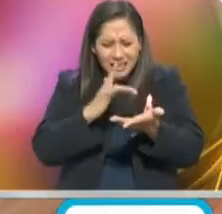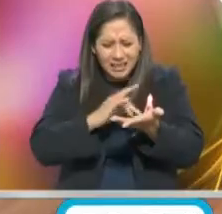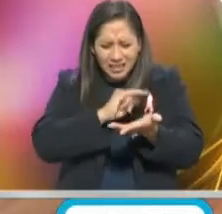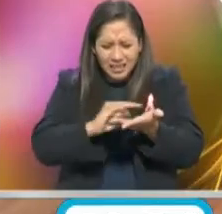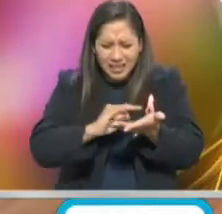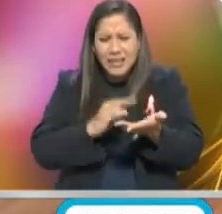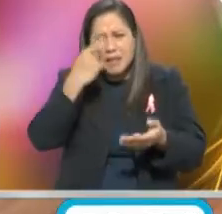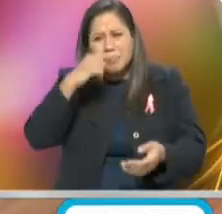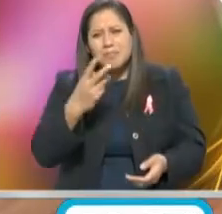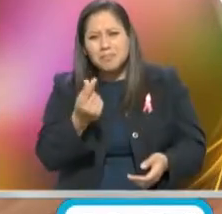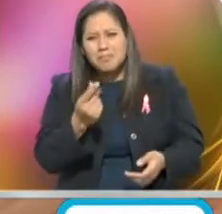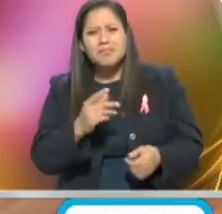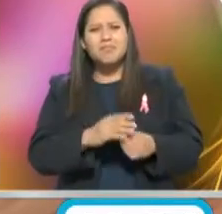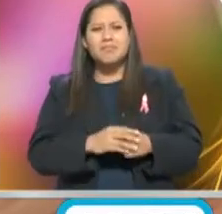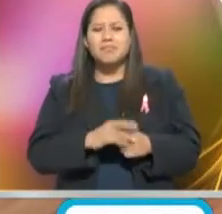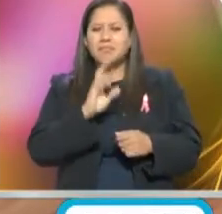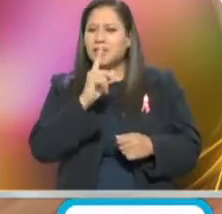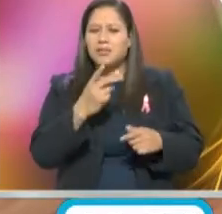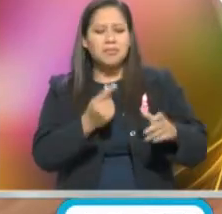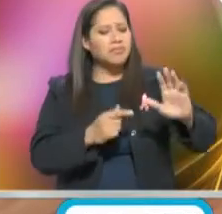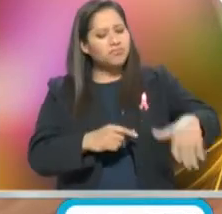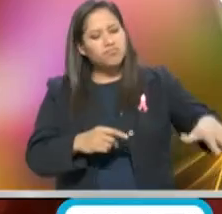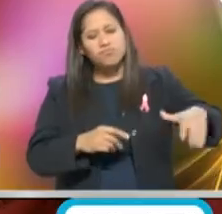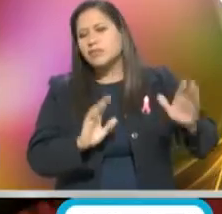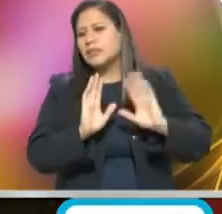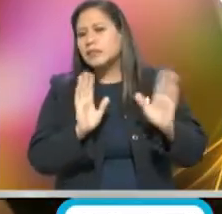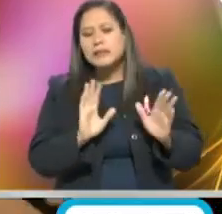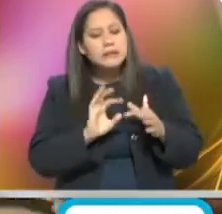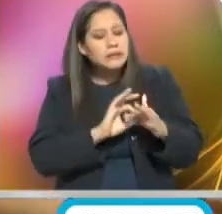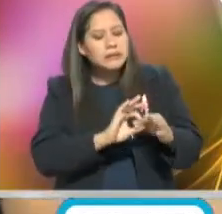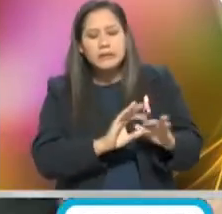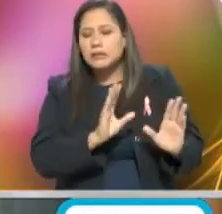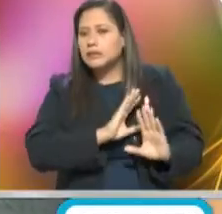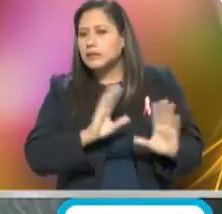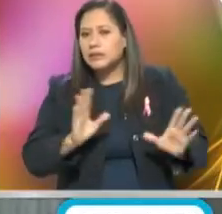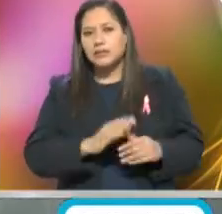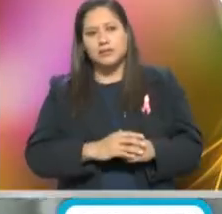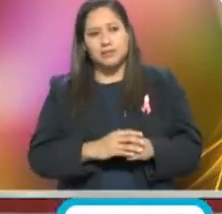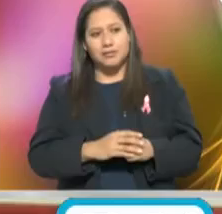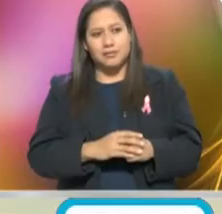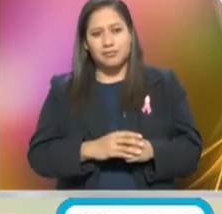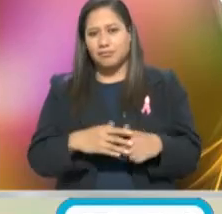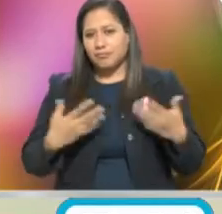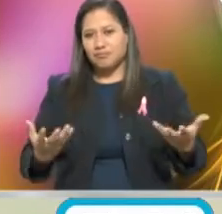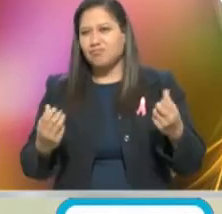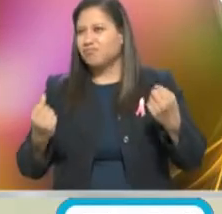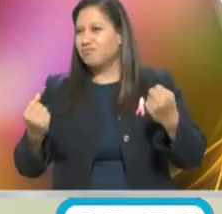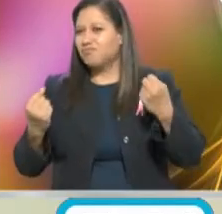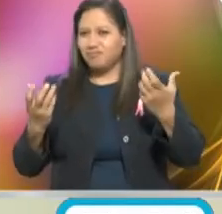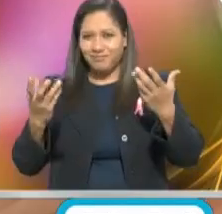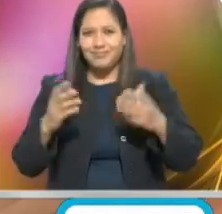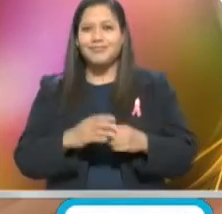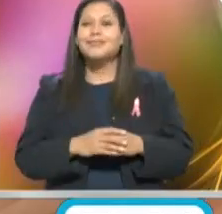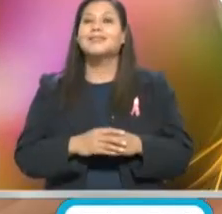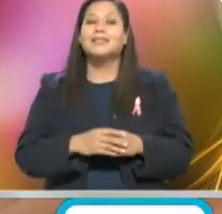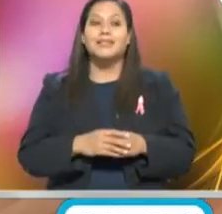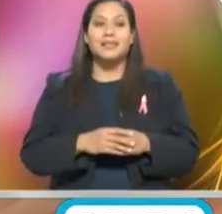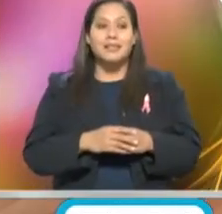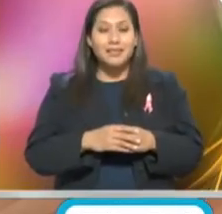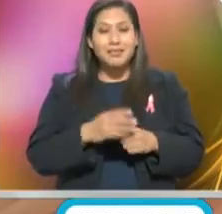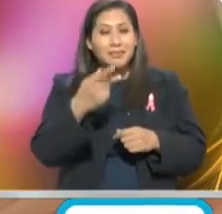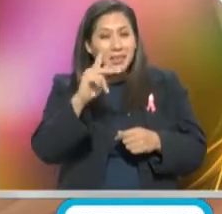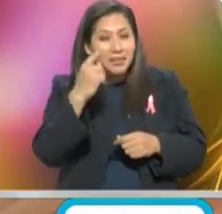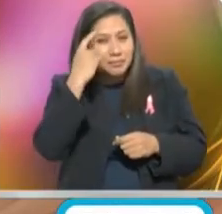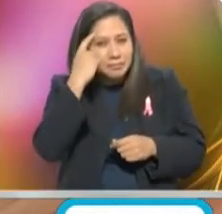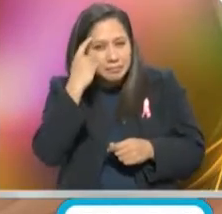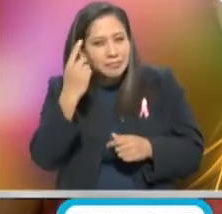No, Lo ¿cómo? que quieres es tener cerca a tu animal y estar tú cerca de él y vivir analógicamente, ¿no? Tu Pero los relación tienes con tu que mascota. entender, ¿no? Y ayuda un